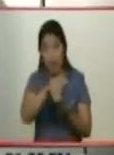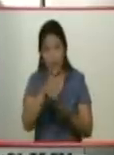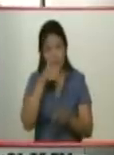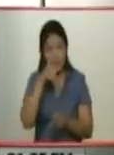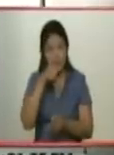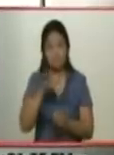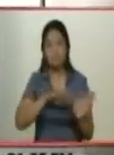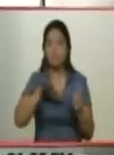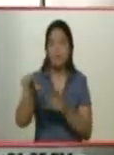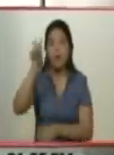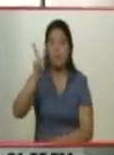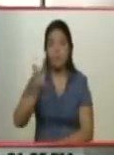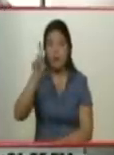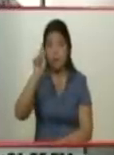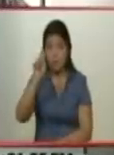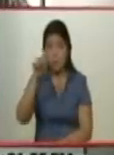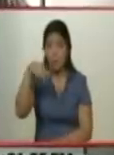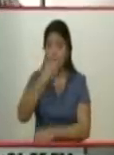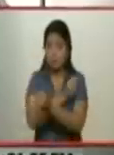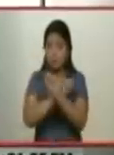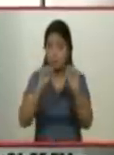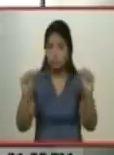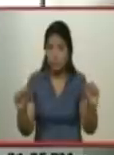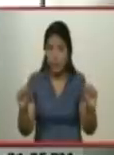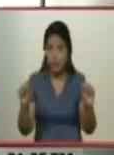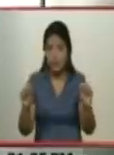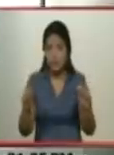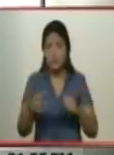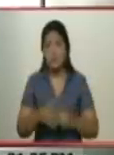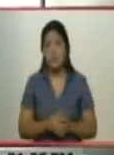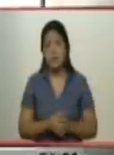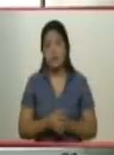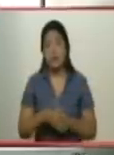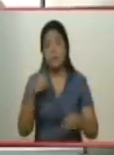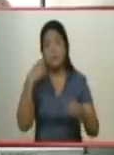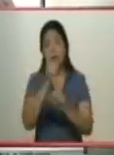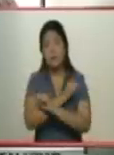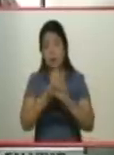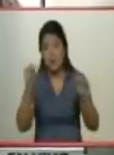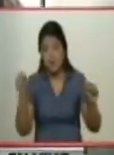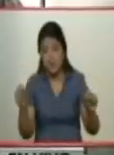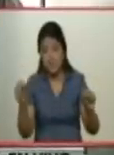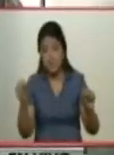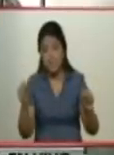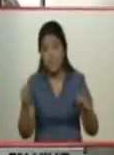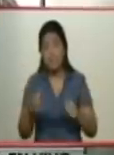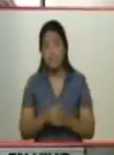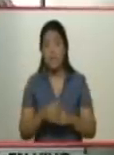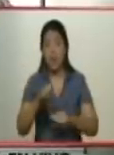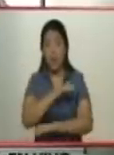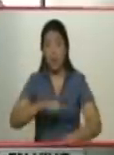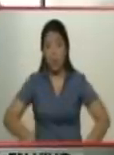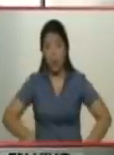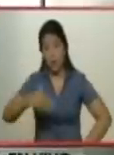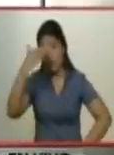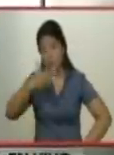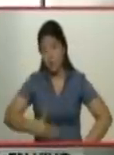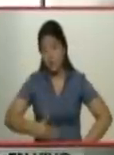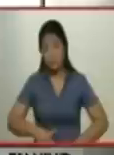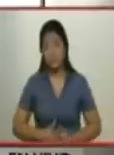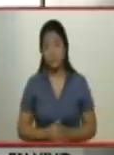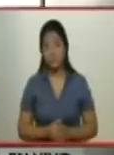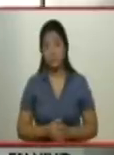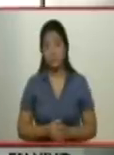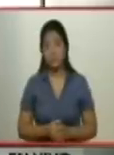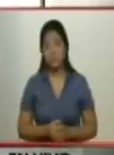Valles del tuy muy temprano 0600 horas hora local elementos de la guardia nacional bolivariana